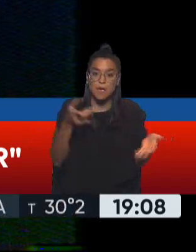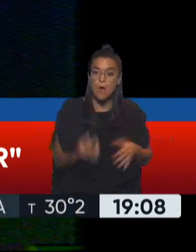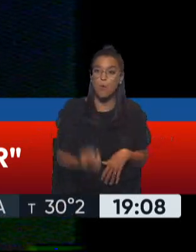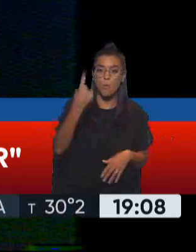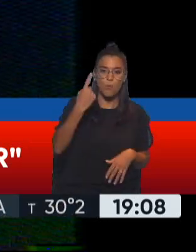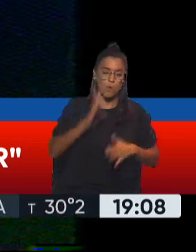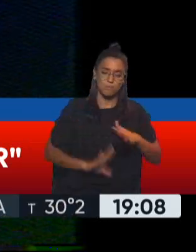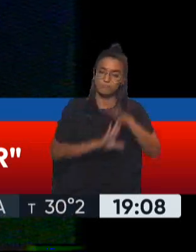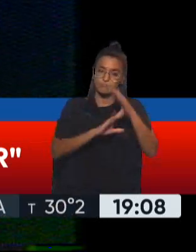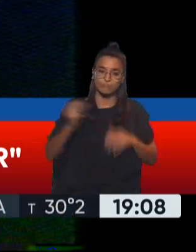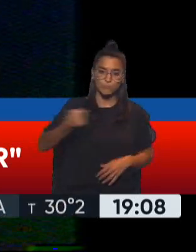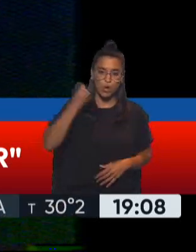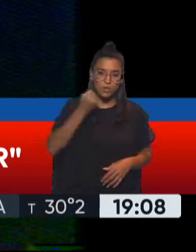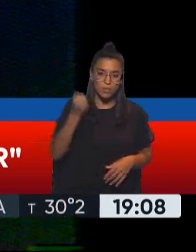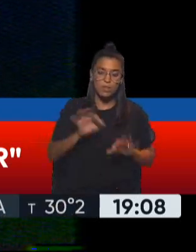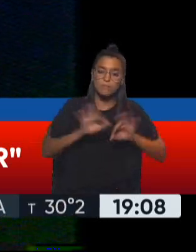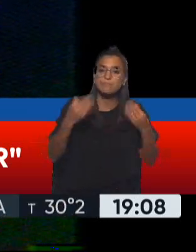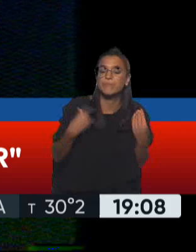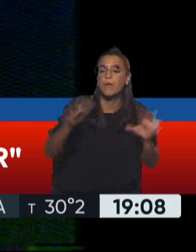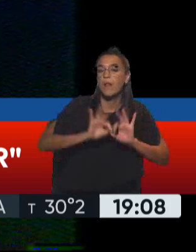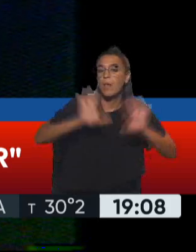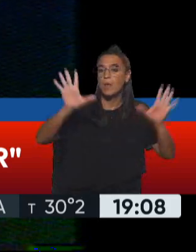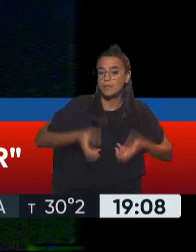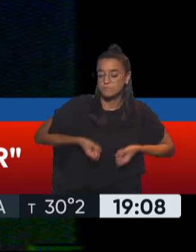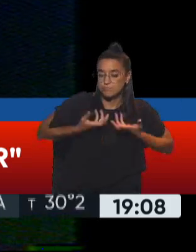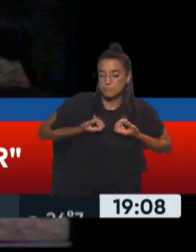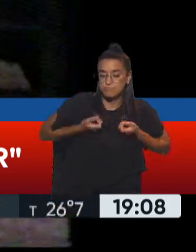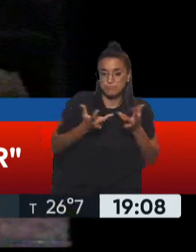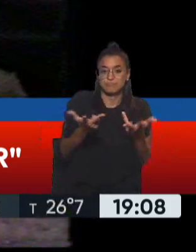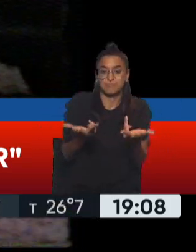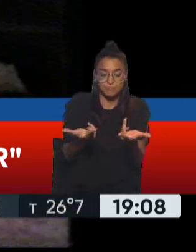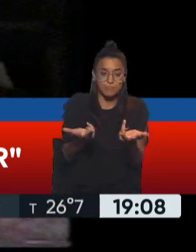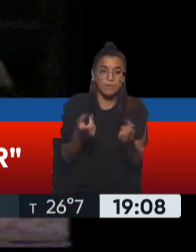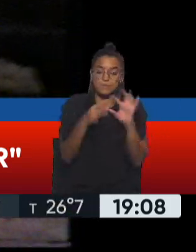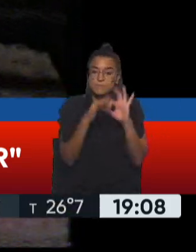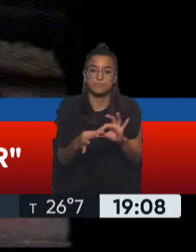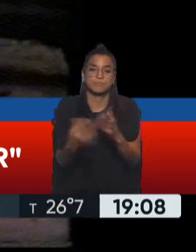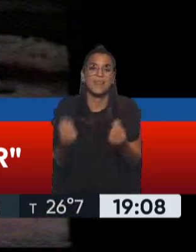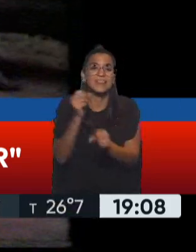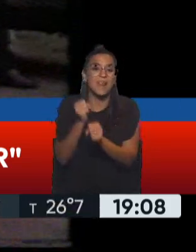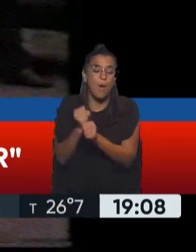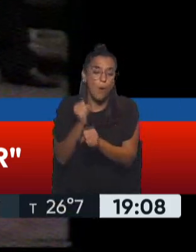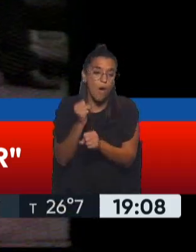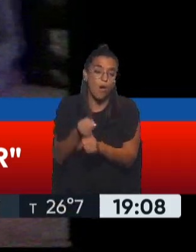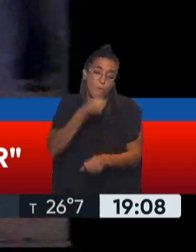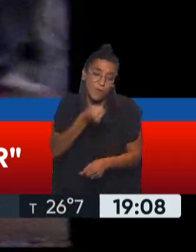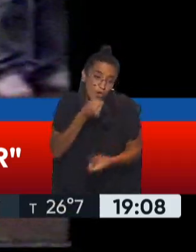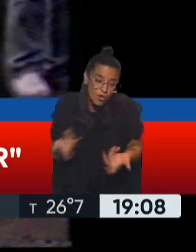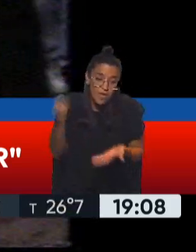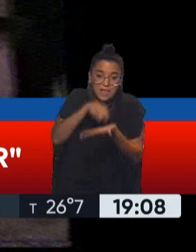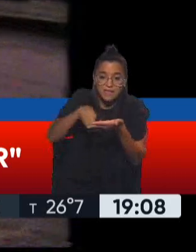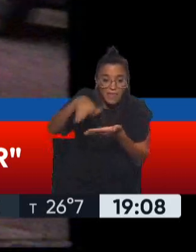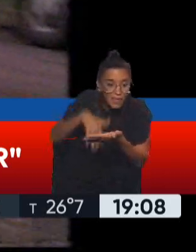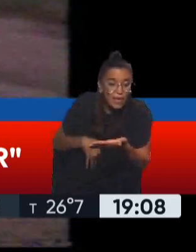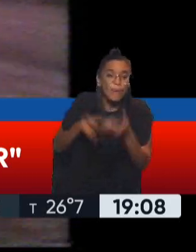de los pilares de esa democracia es la libertad de expresión, y tiene que ver y va de la mano con el trabajo del periodista que escribe una